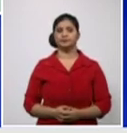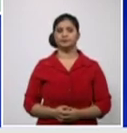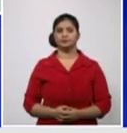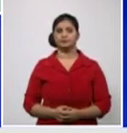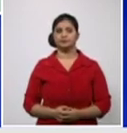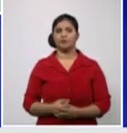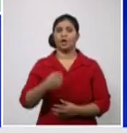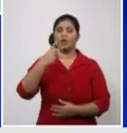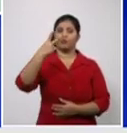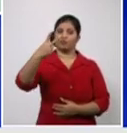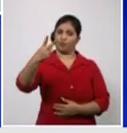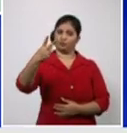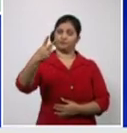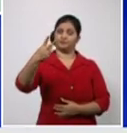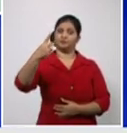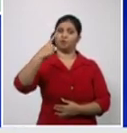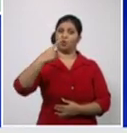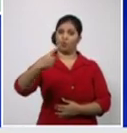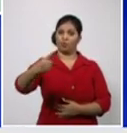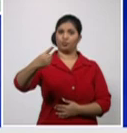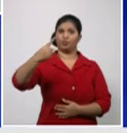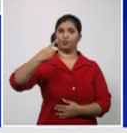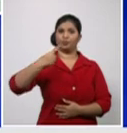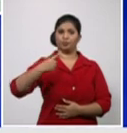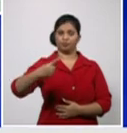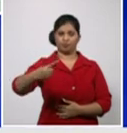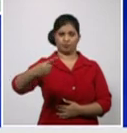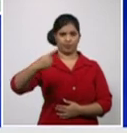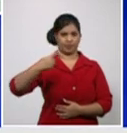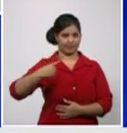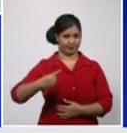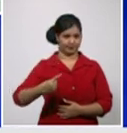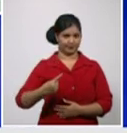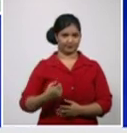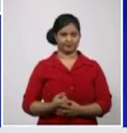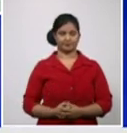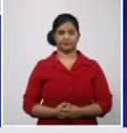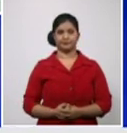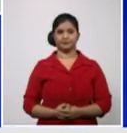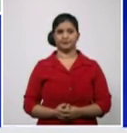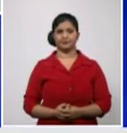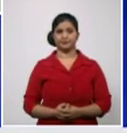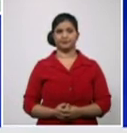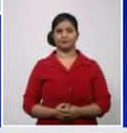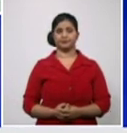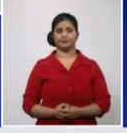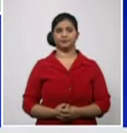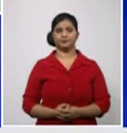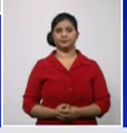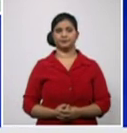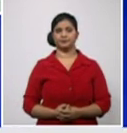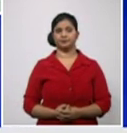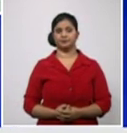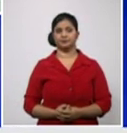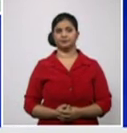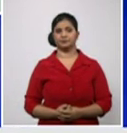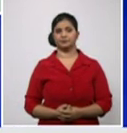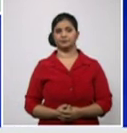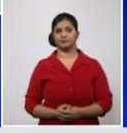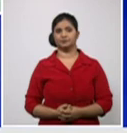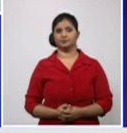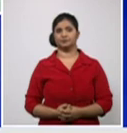1 de Camajuaní, 1 de Fomento y 1 de Yaguajay. En el caso de la